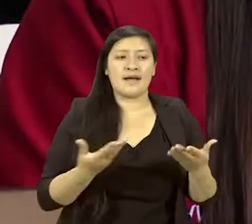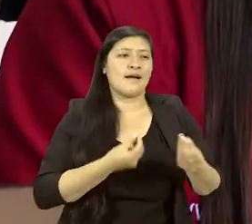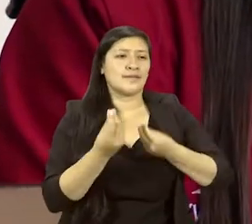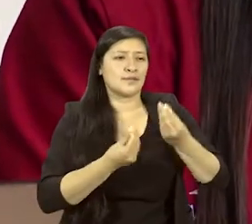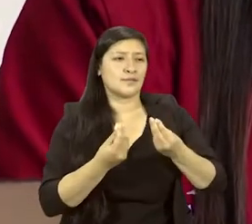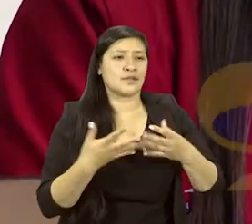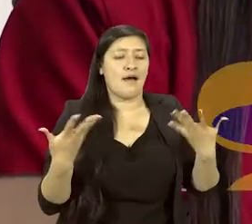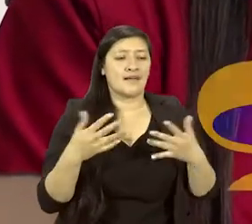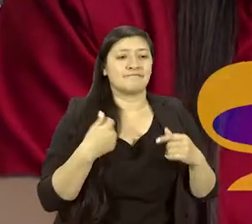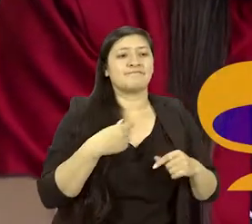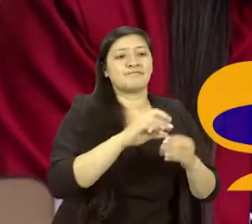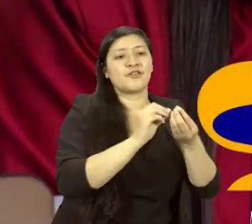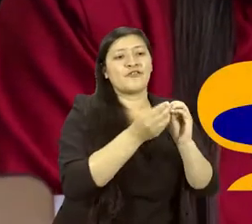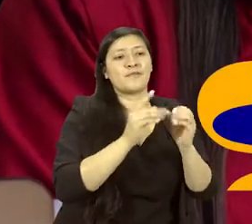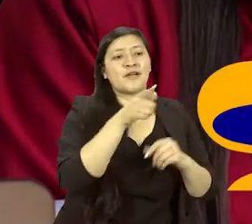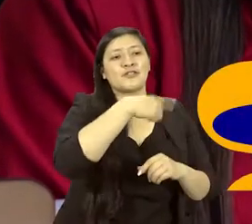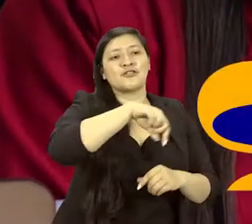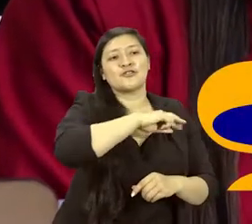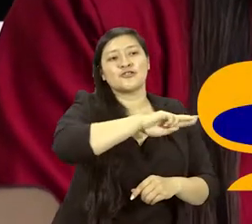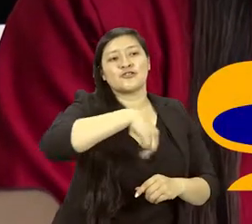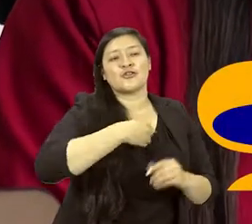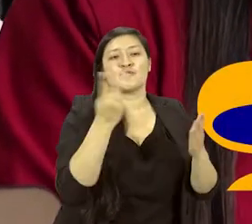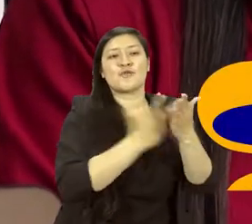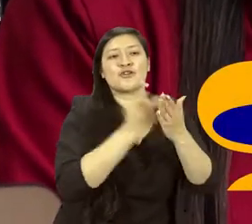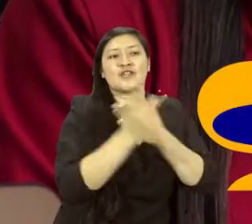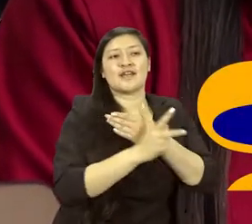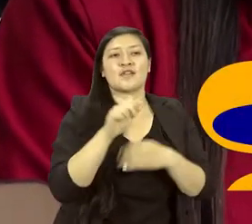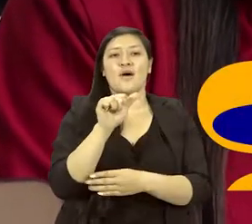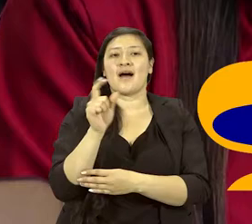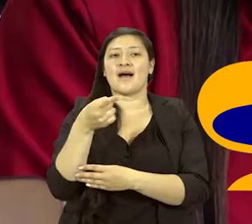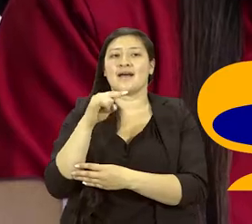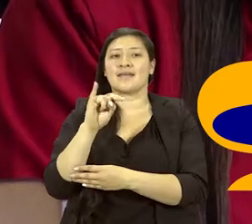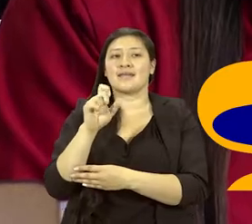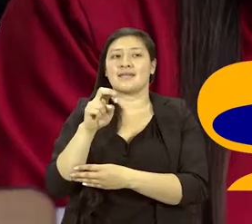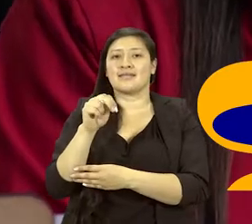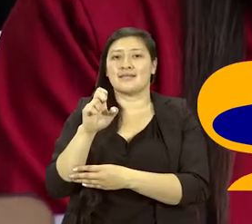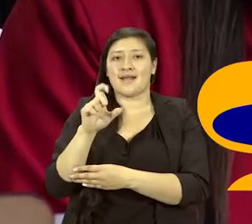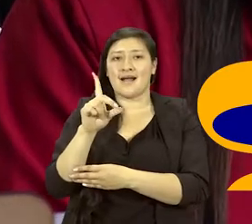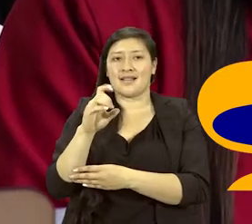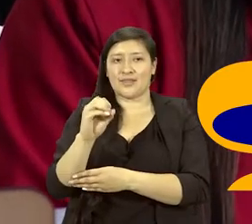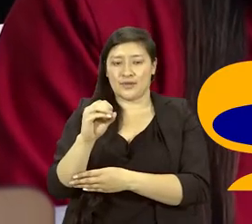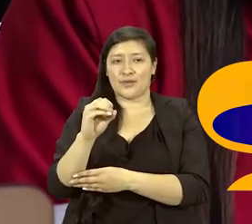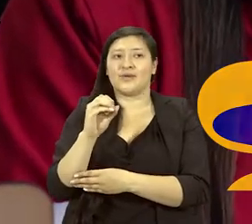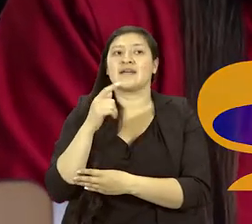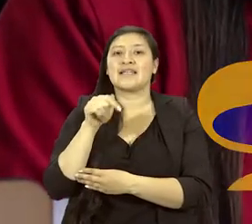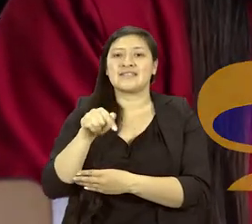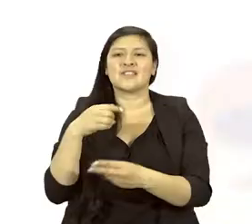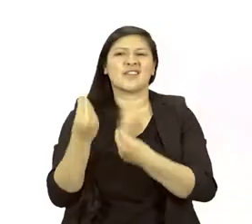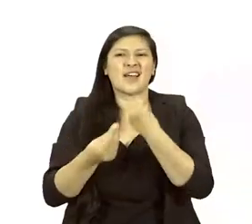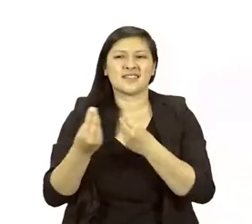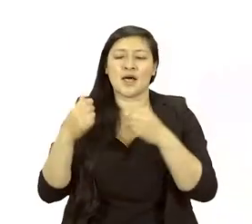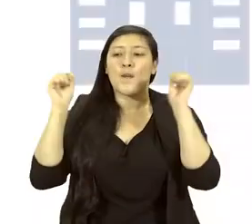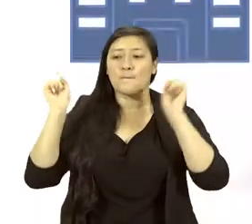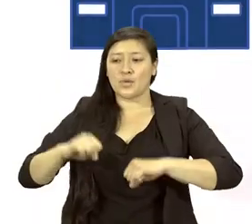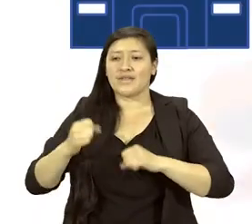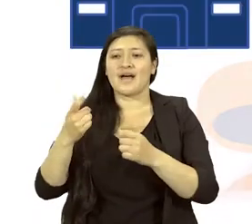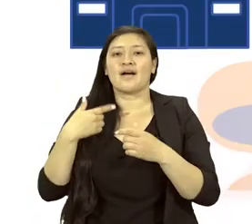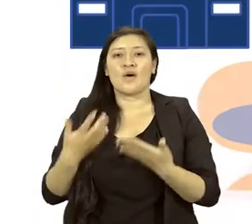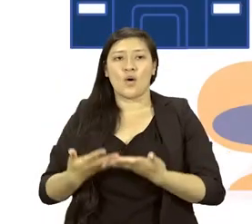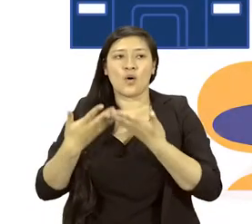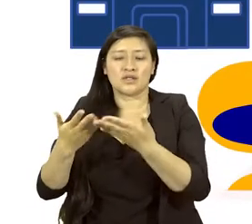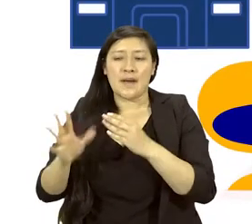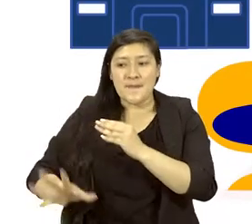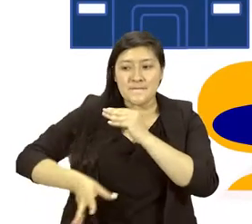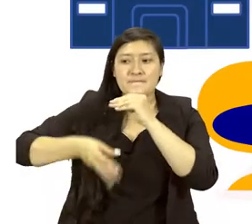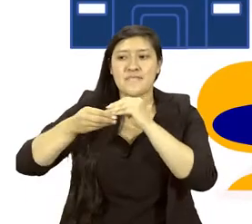En estos momentos lanzamos la campaña Aguinaldo en Villa, una alternativa que genera Invipasto para que las familias del municipio puedan